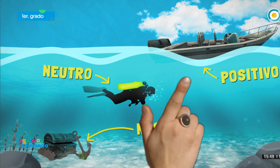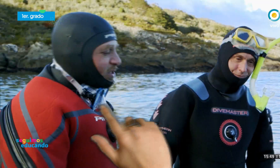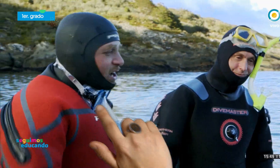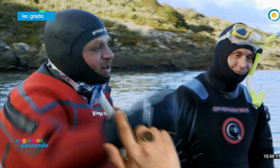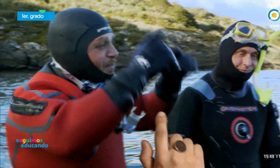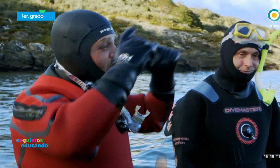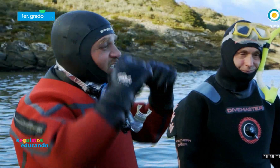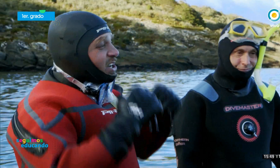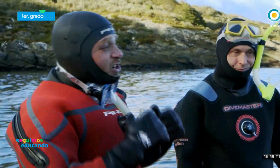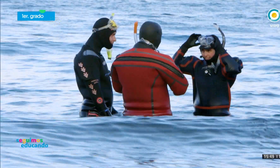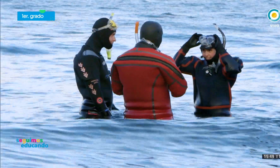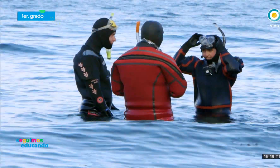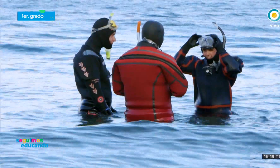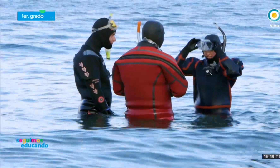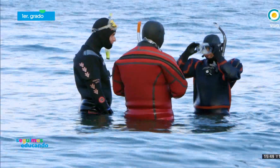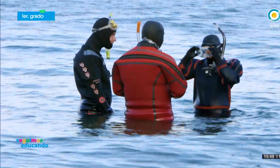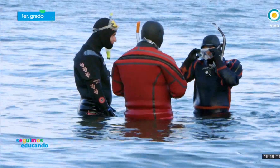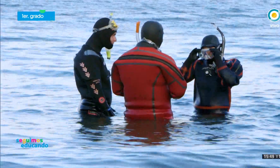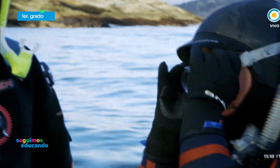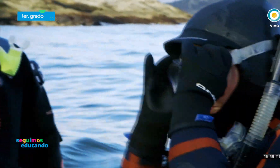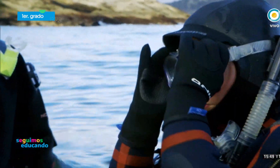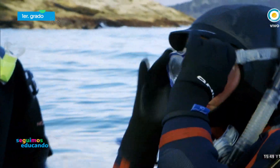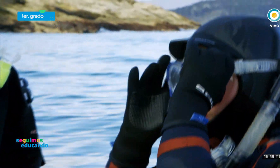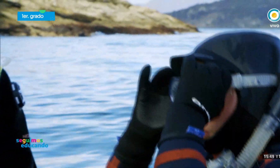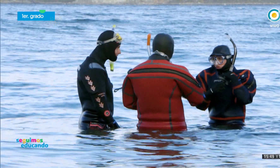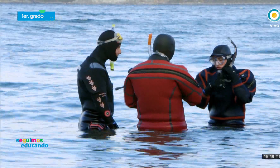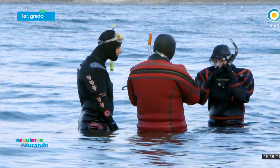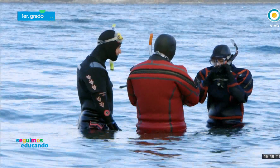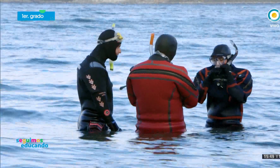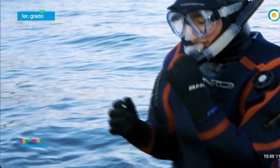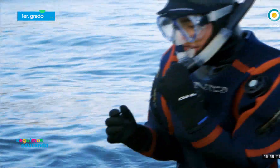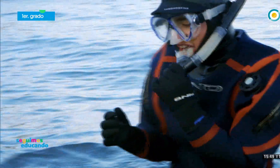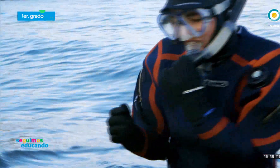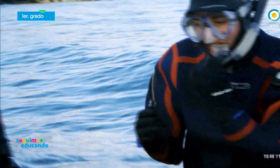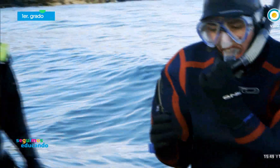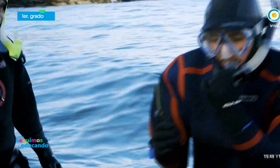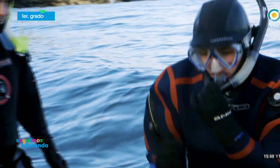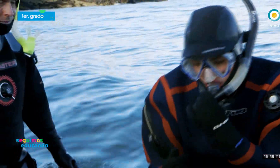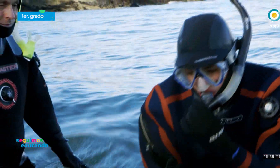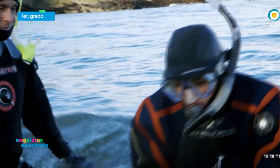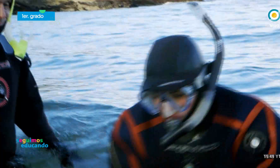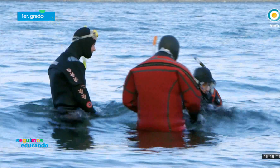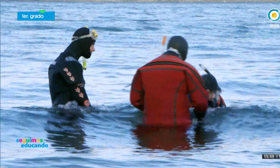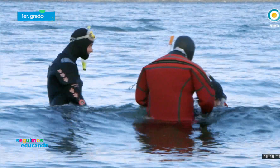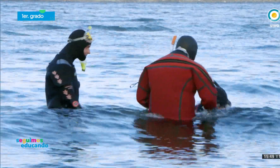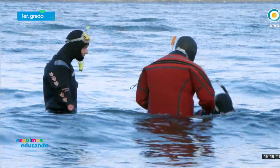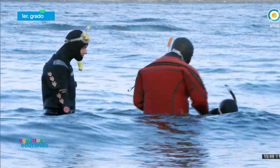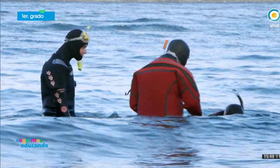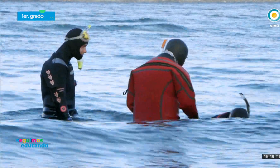pegados al fondo. Ahora, ponete el snorkel. Fíjate cómo flotaba. Voy, ¿eh? Dale.